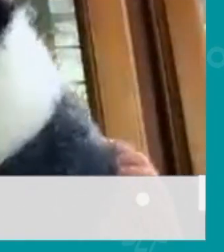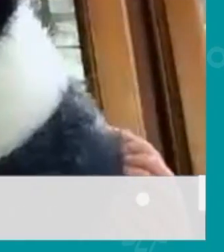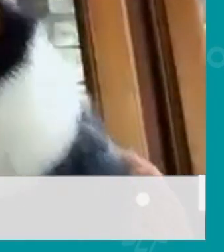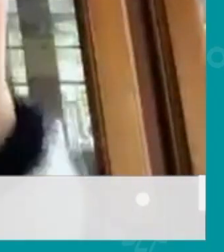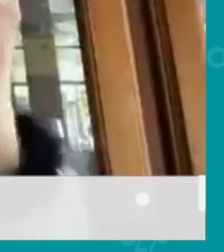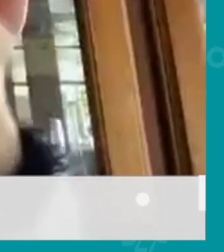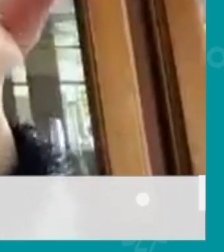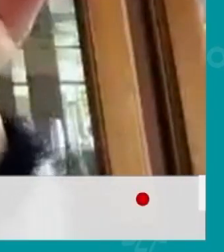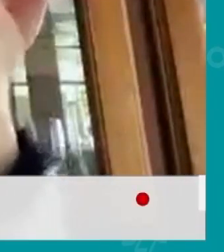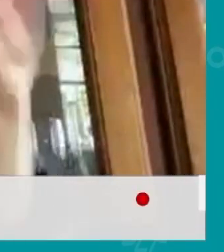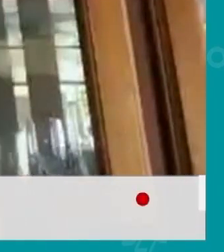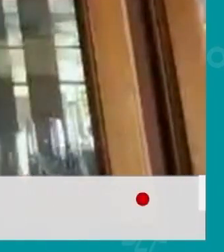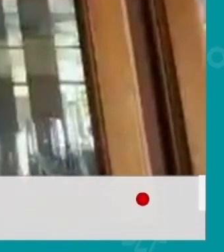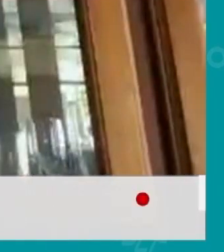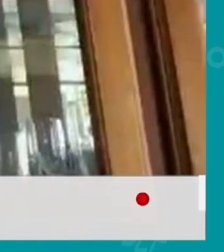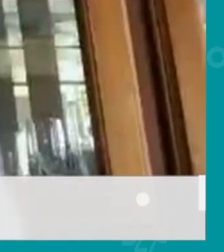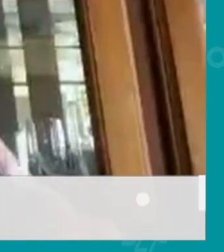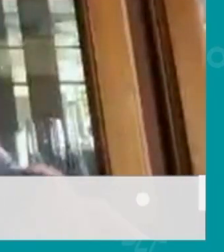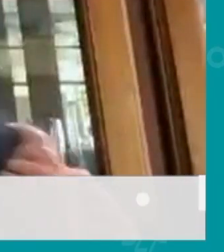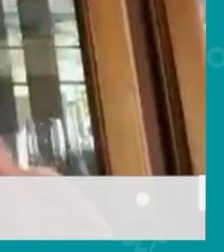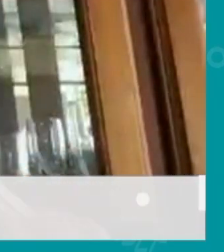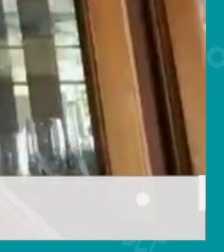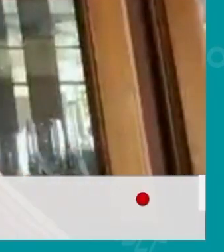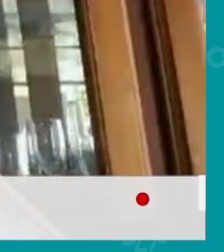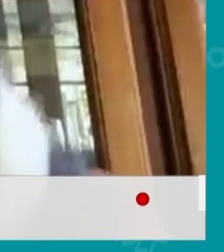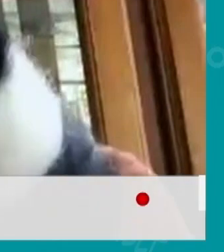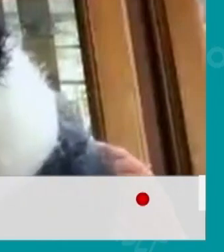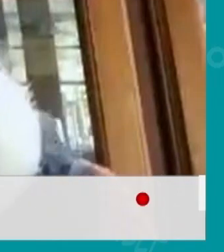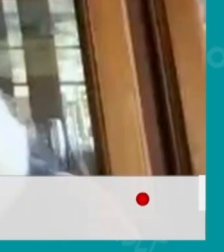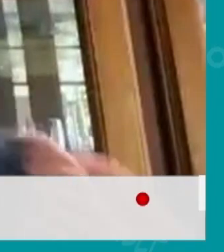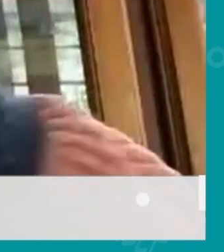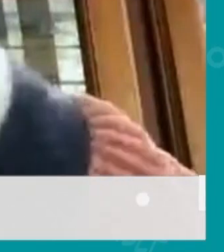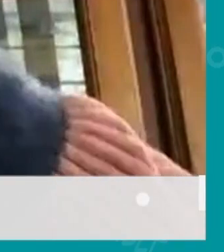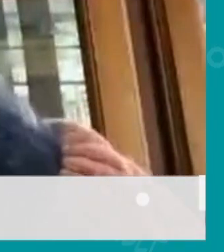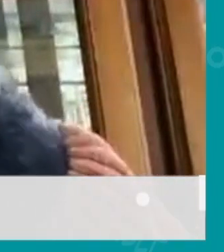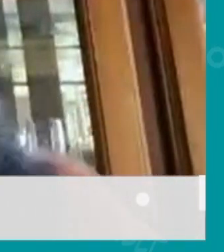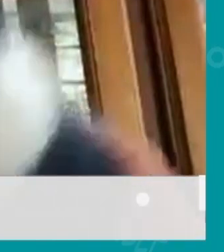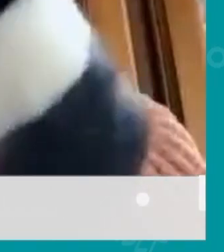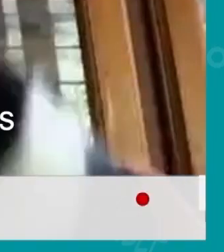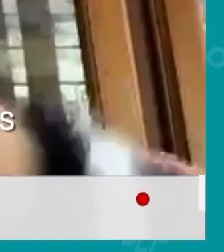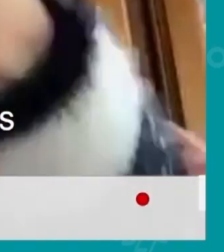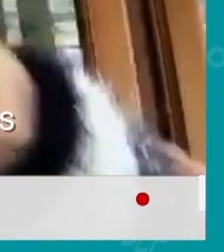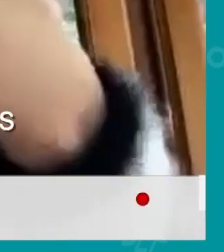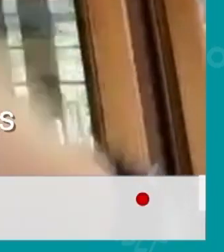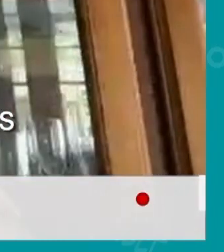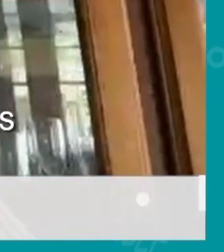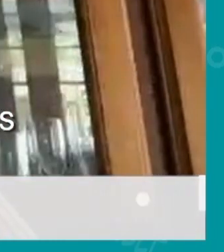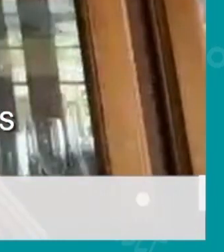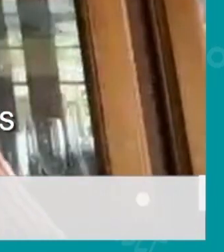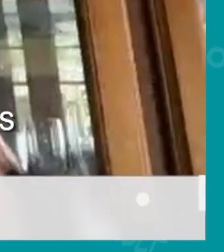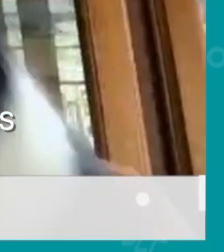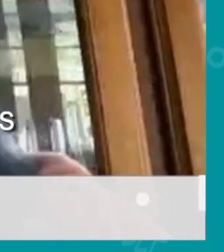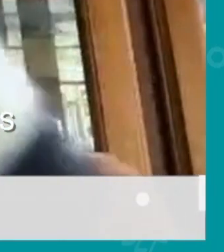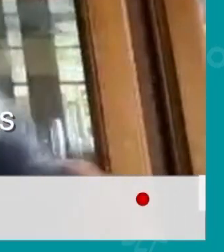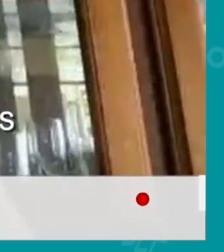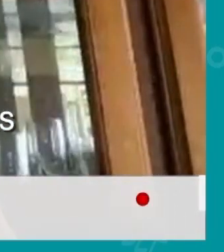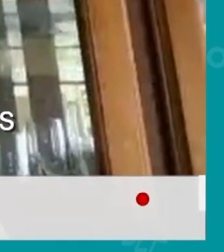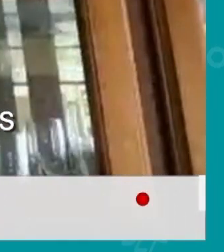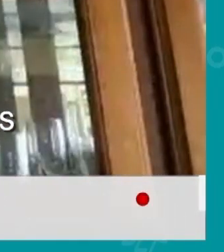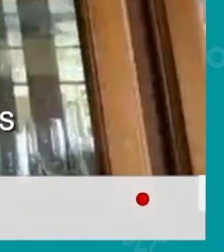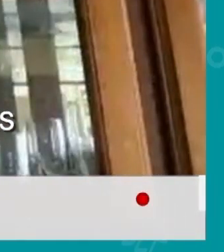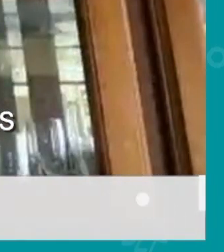con sordos y sordas también. Pero aparte con mi familia, Con mi mamá tengo buena comunicación con